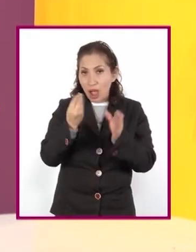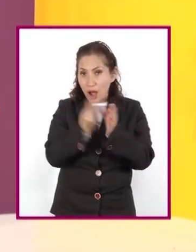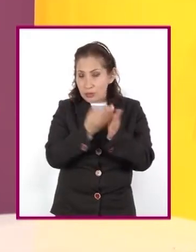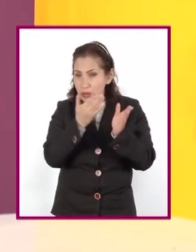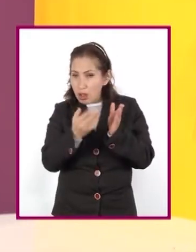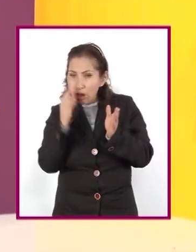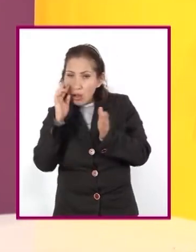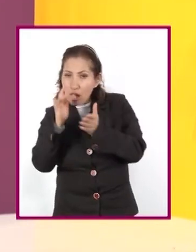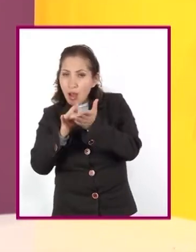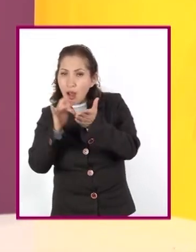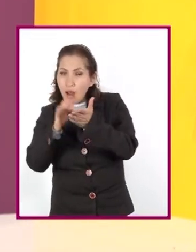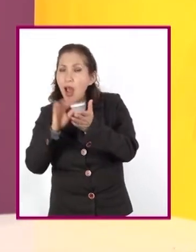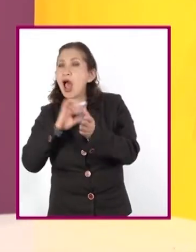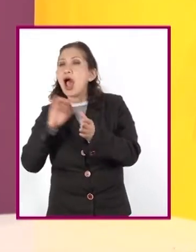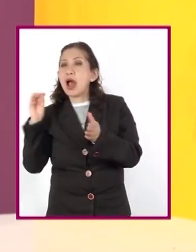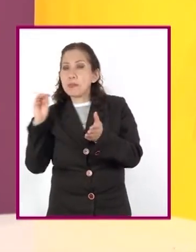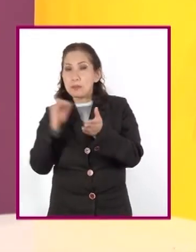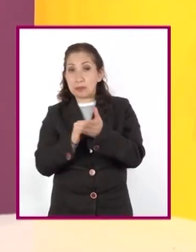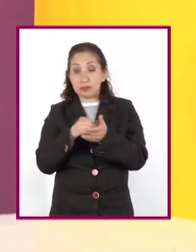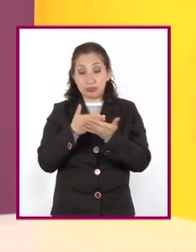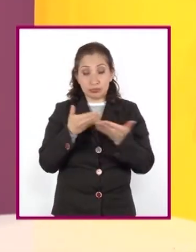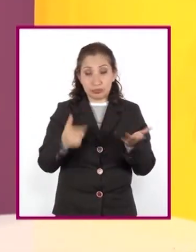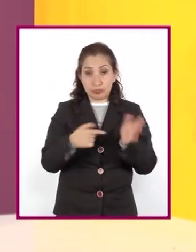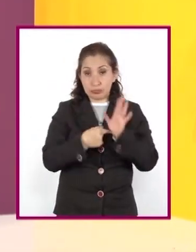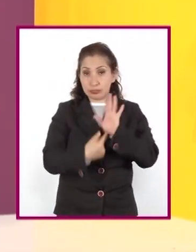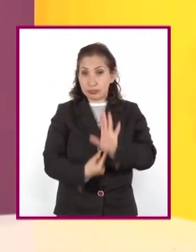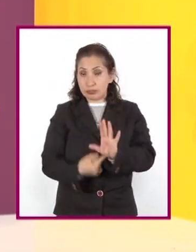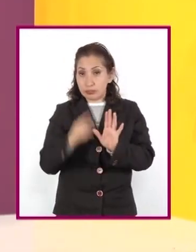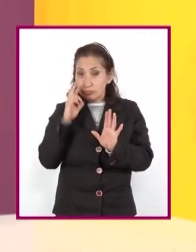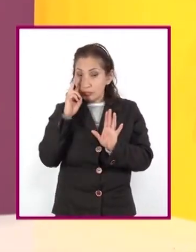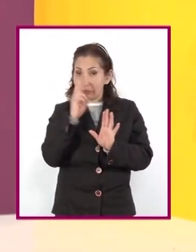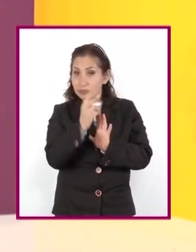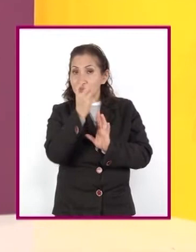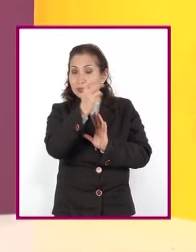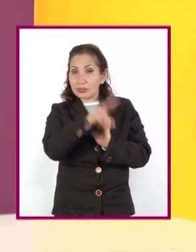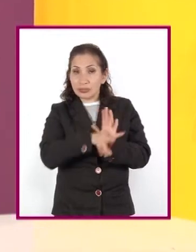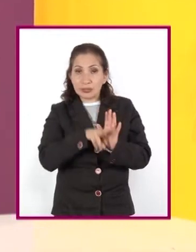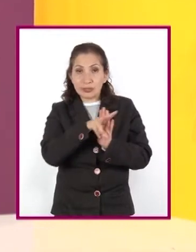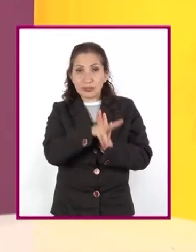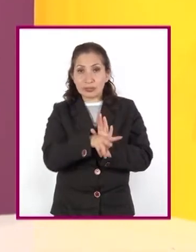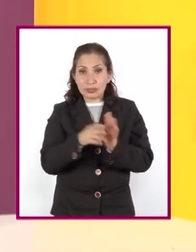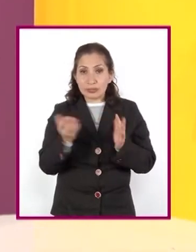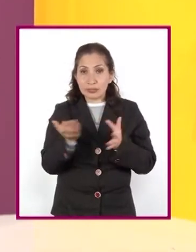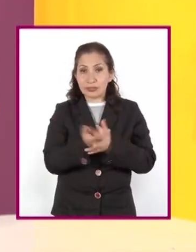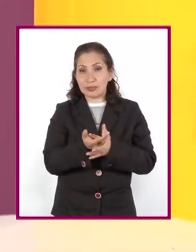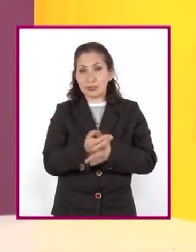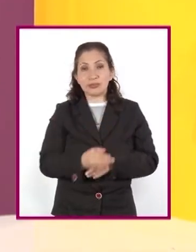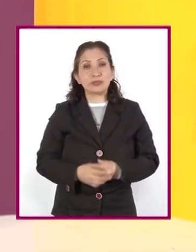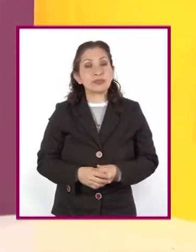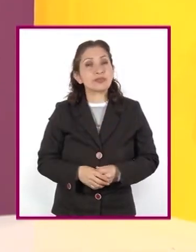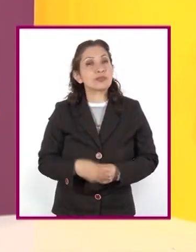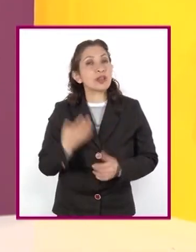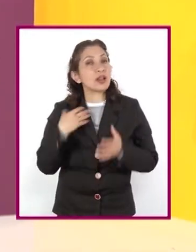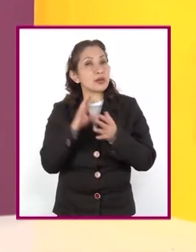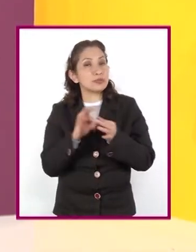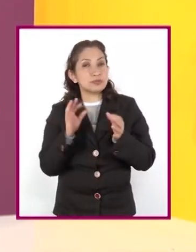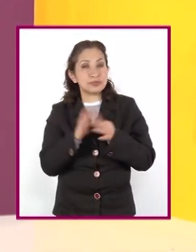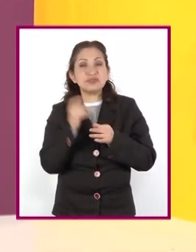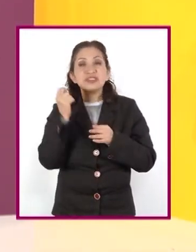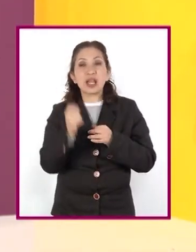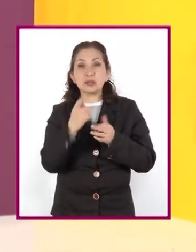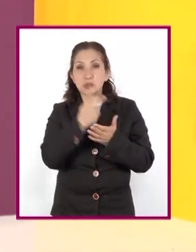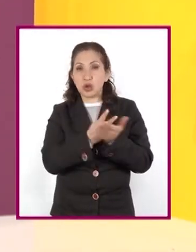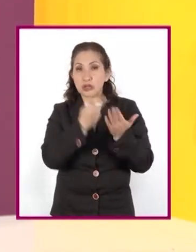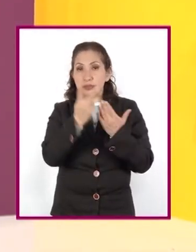sesión. A continuación, les invito a ver y escuchar el siguiente fragmento audiovisual que explica qué es